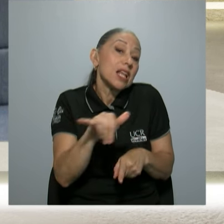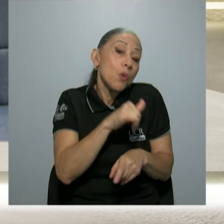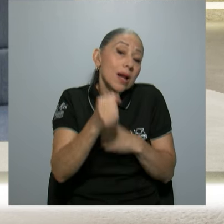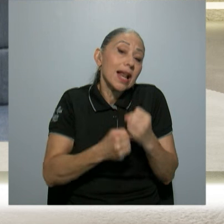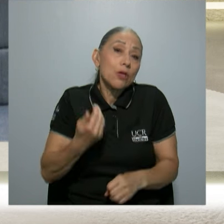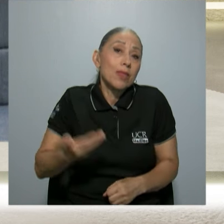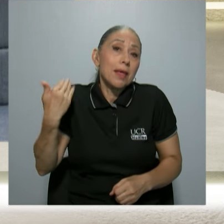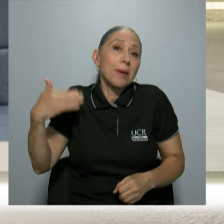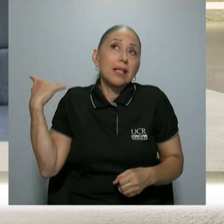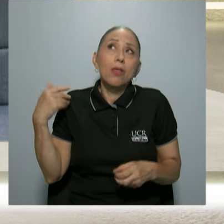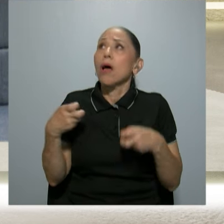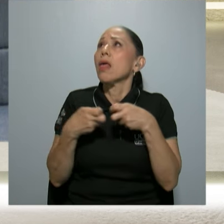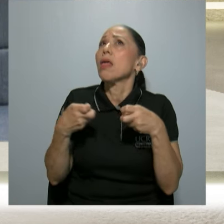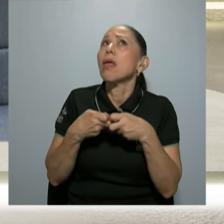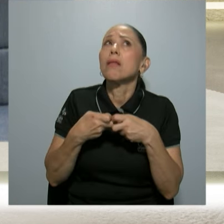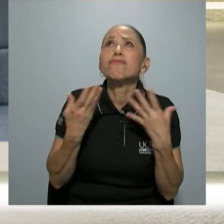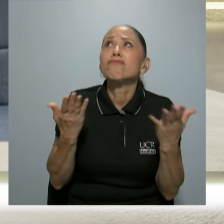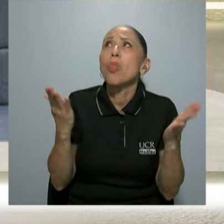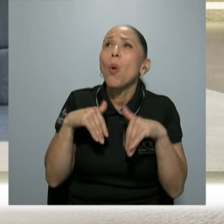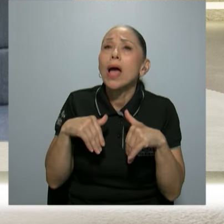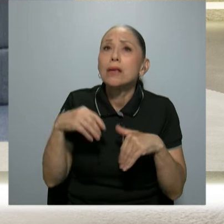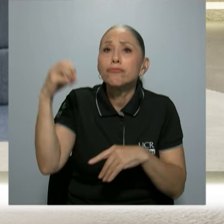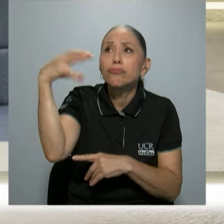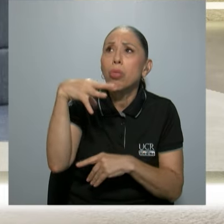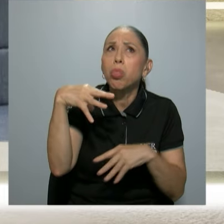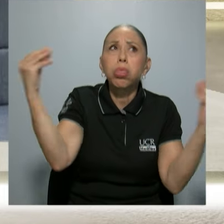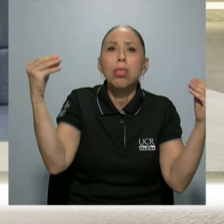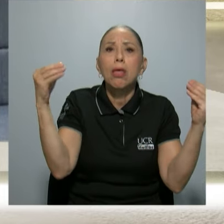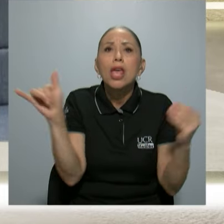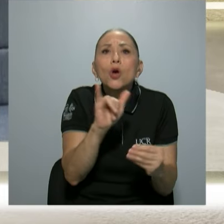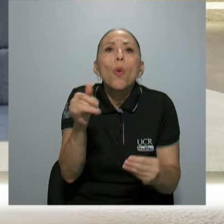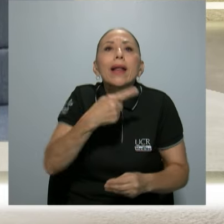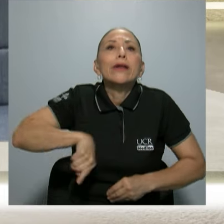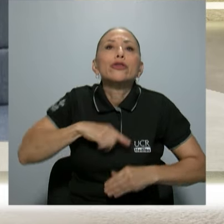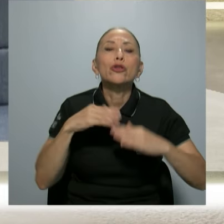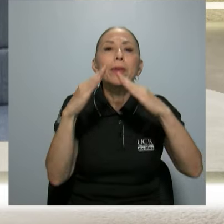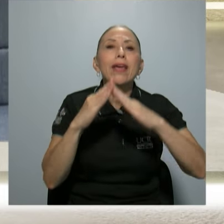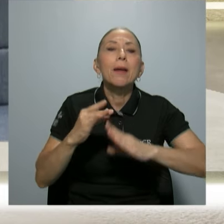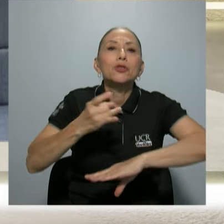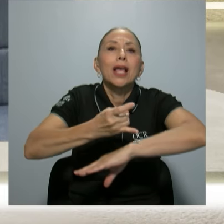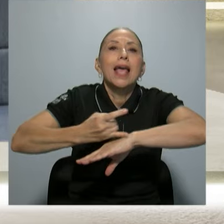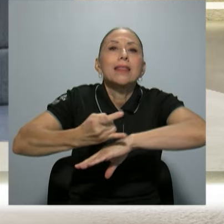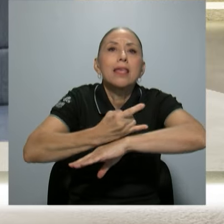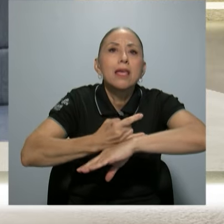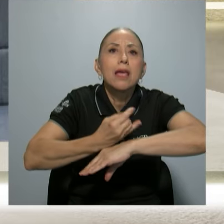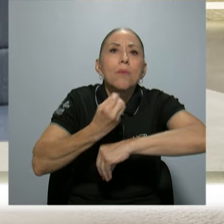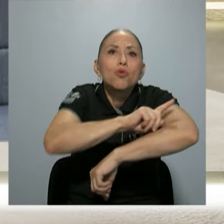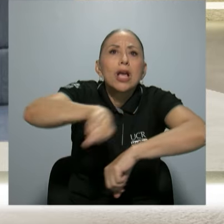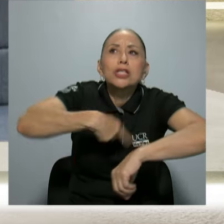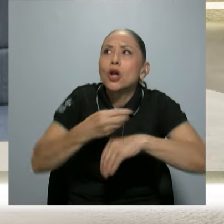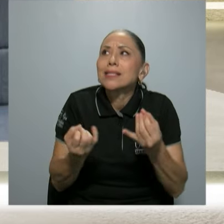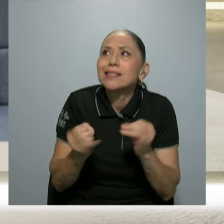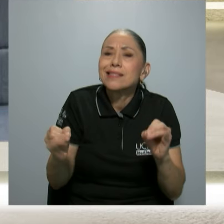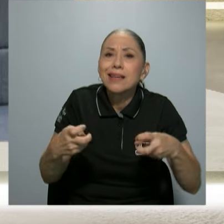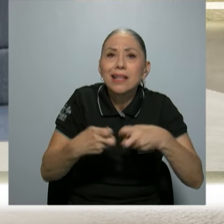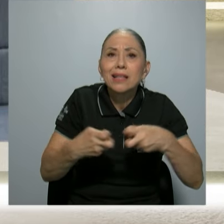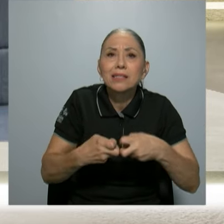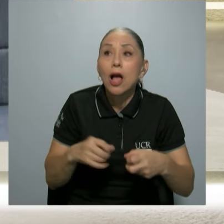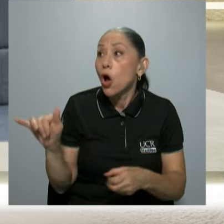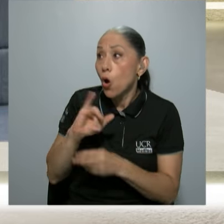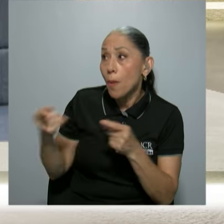estuviéramos en países, como si estuviéramos en Haití, con apagones de horas. Aquí iba a pasar eso. O el apagón que ha tenido